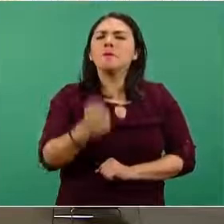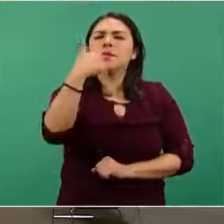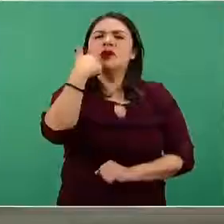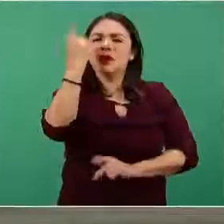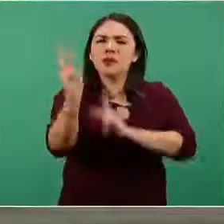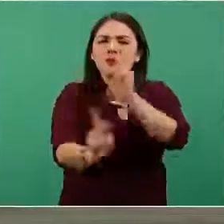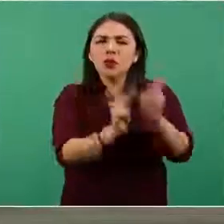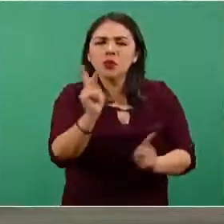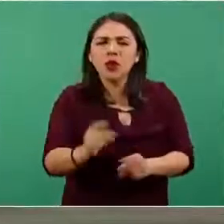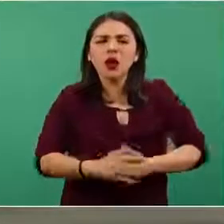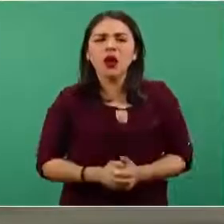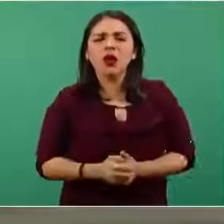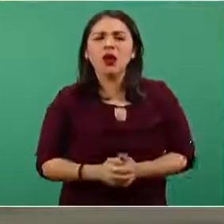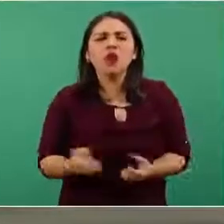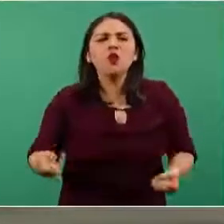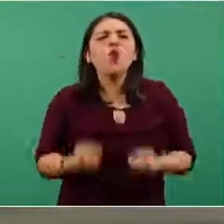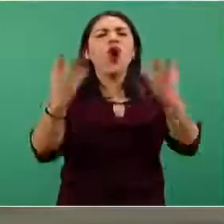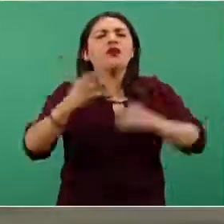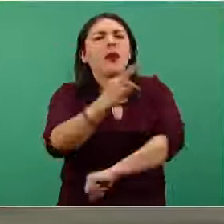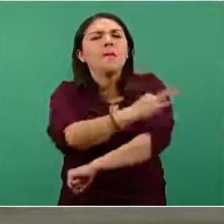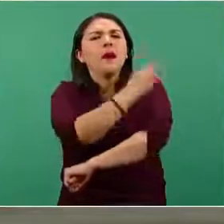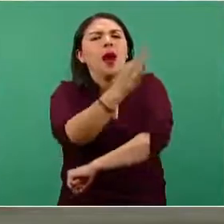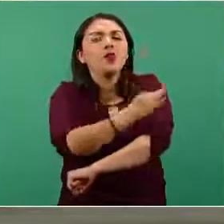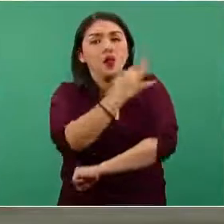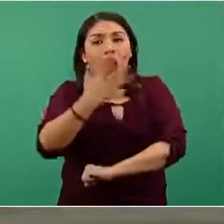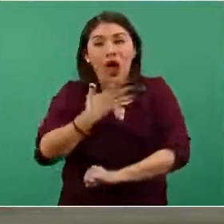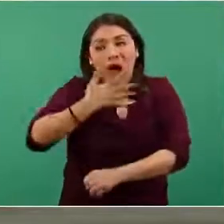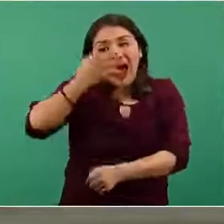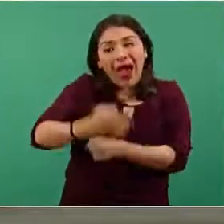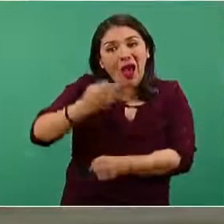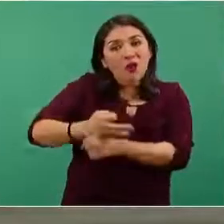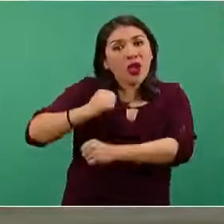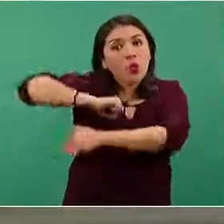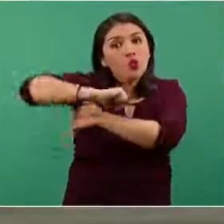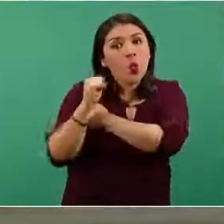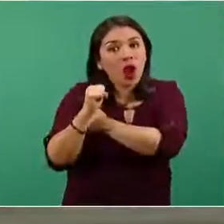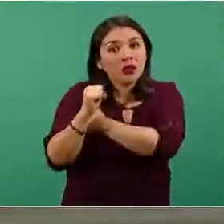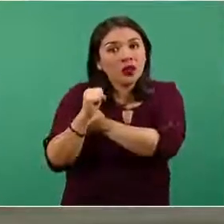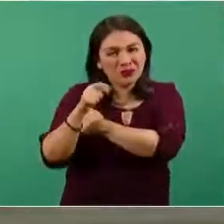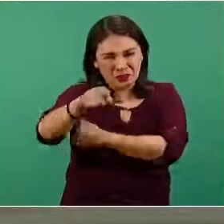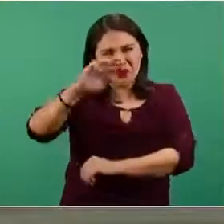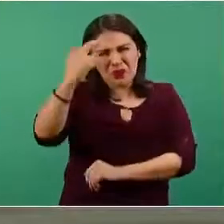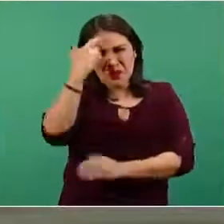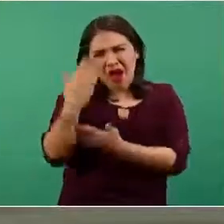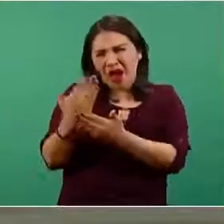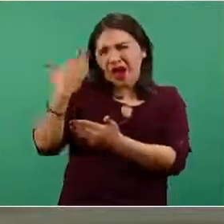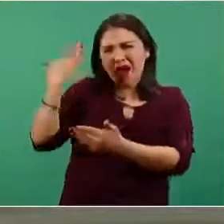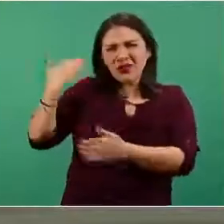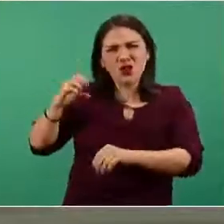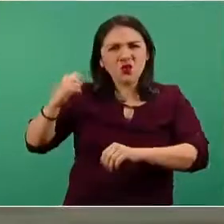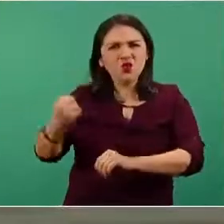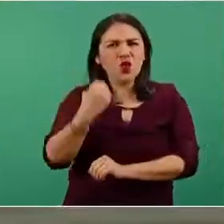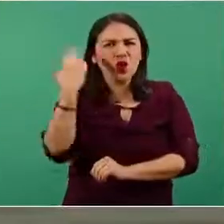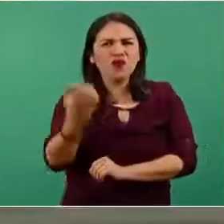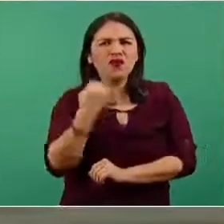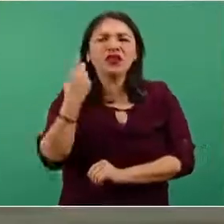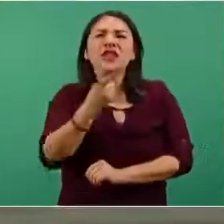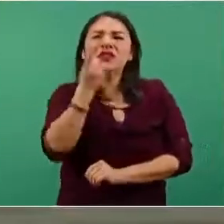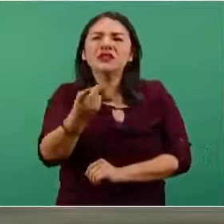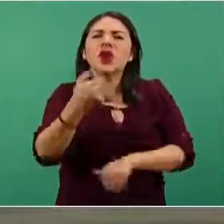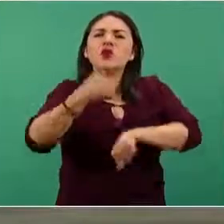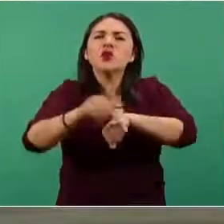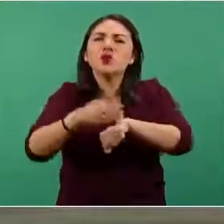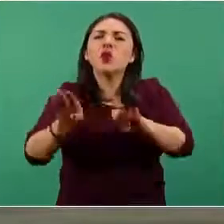preguntarles qué cantidad de vacunas se tienen en este momento almacenadas. Recuerdo que en conferencias anteriores daban alguna cifra de